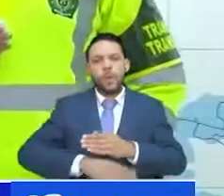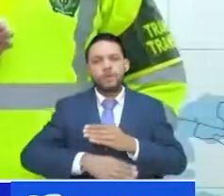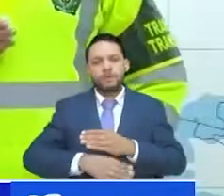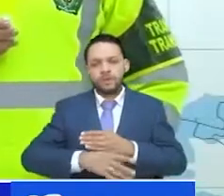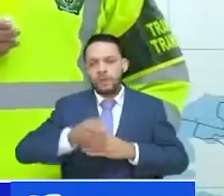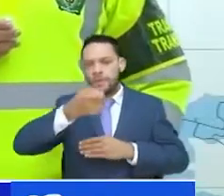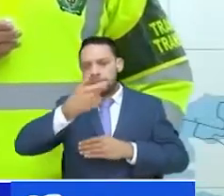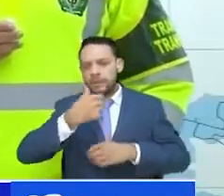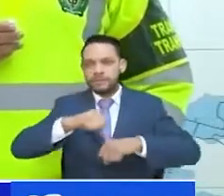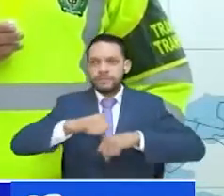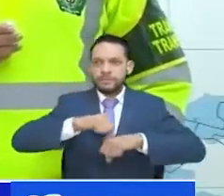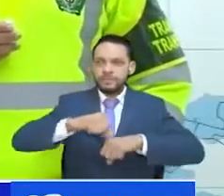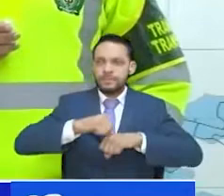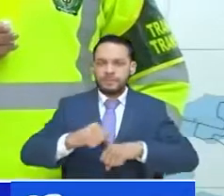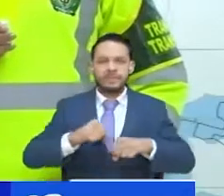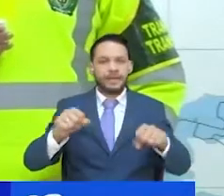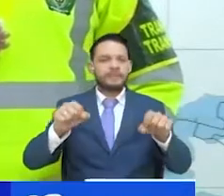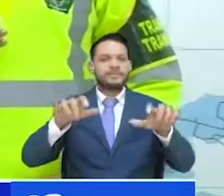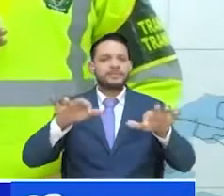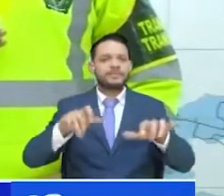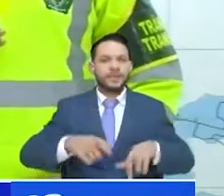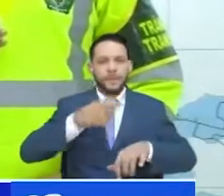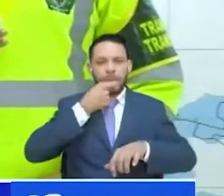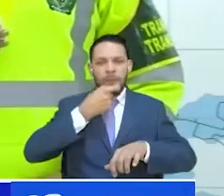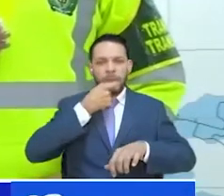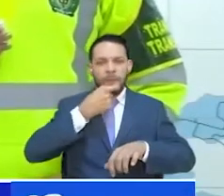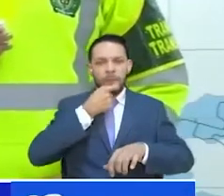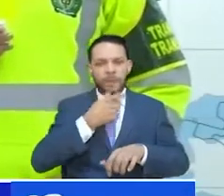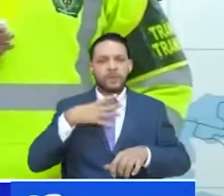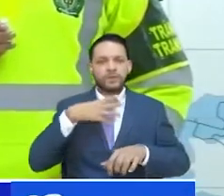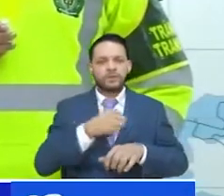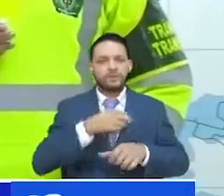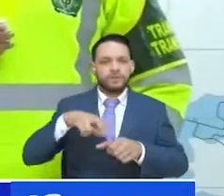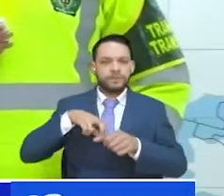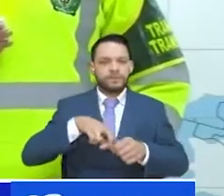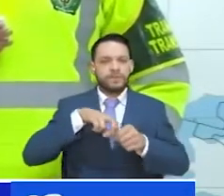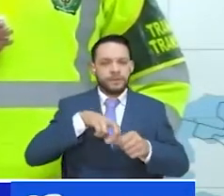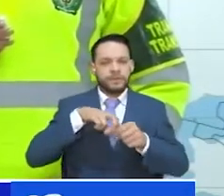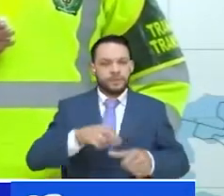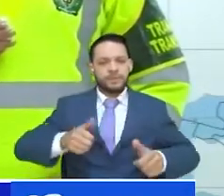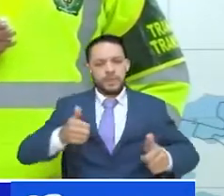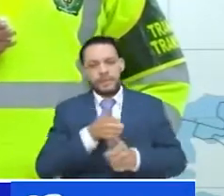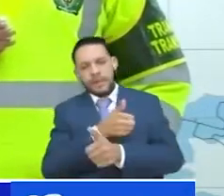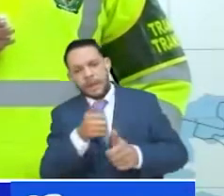La seccional de tránsito y la Secretaría de Movilidad vamos a incrementar aquellas áreas de